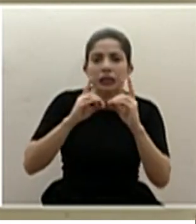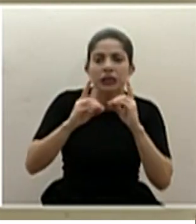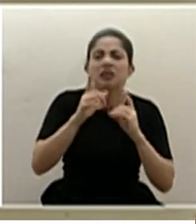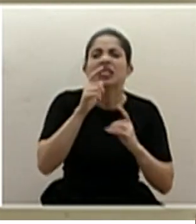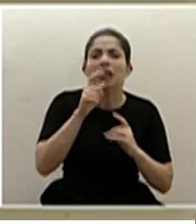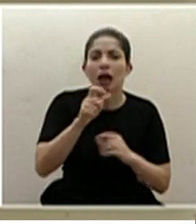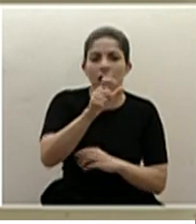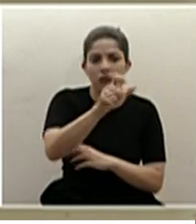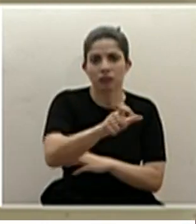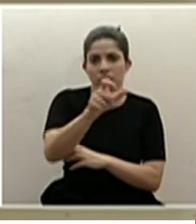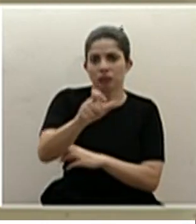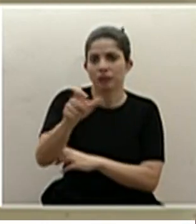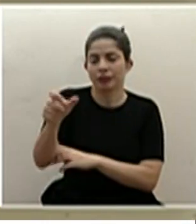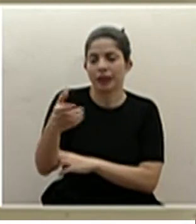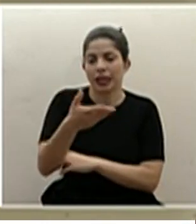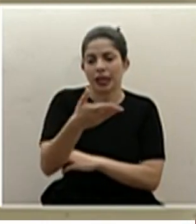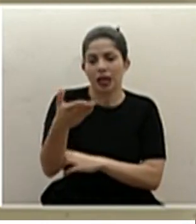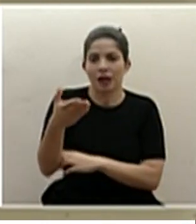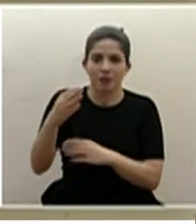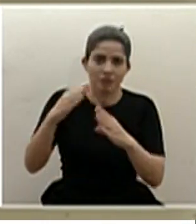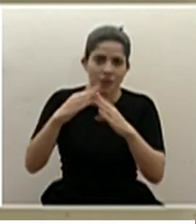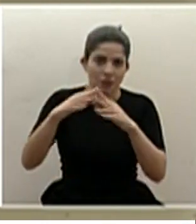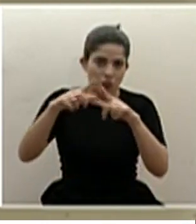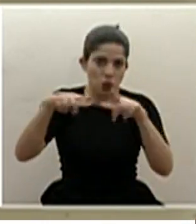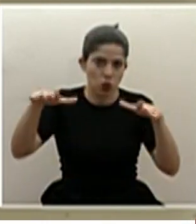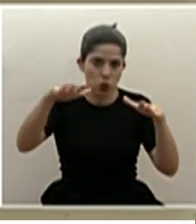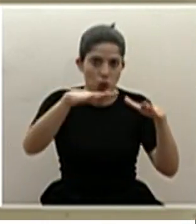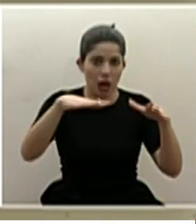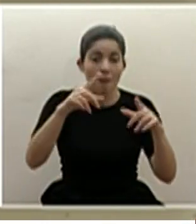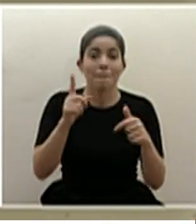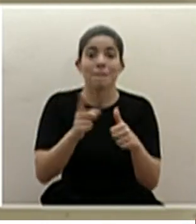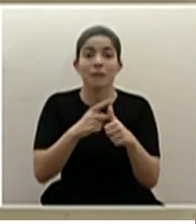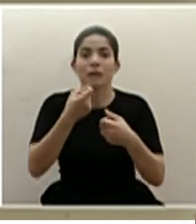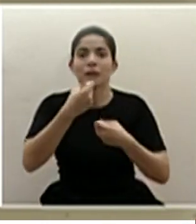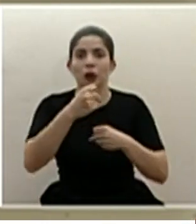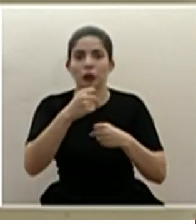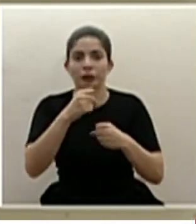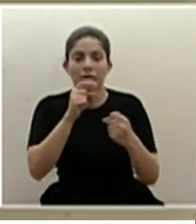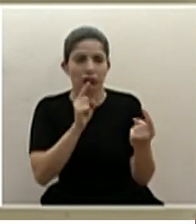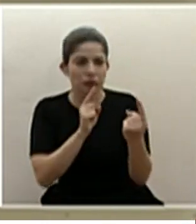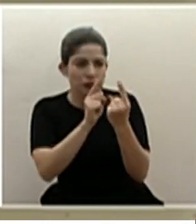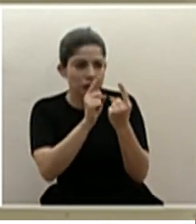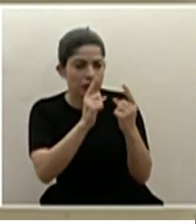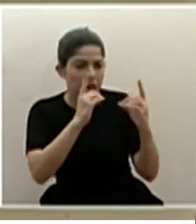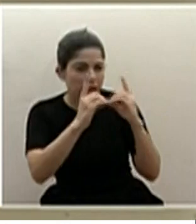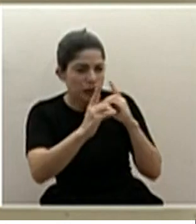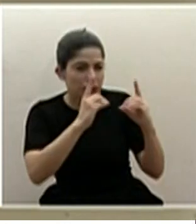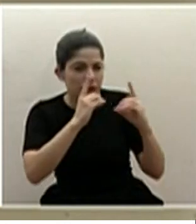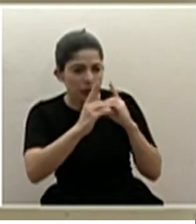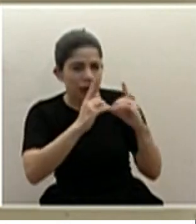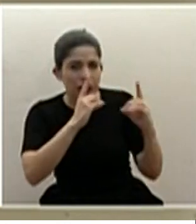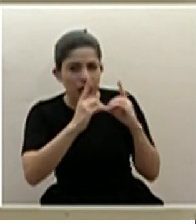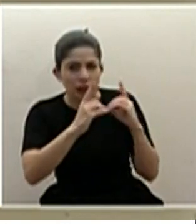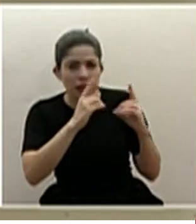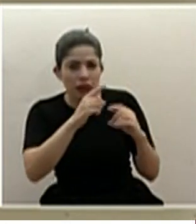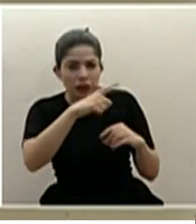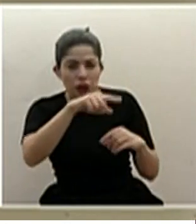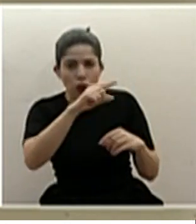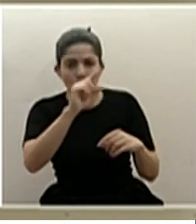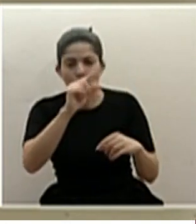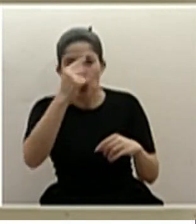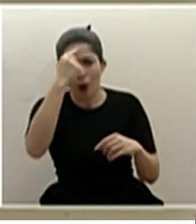de la región. Primero, con los gobiernos locales, un diálogo permanente con los